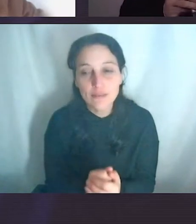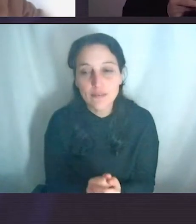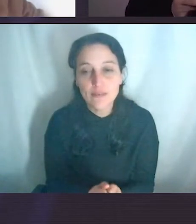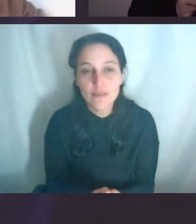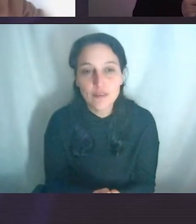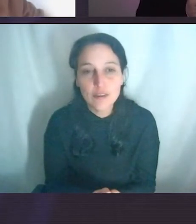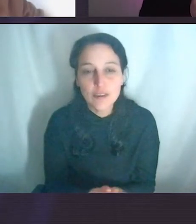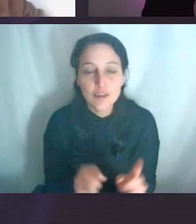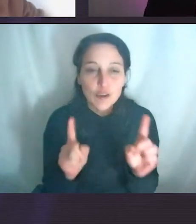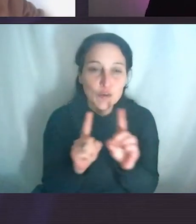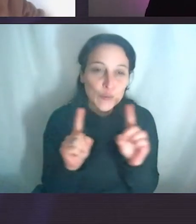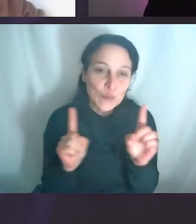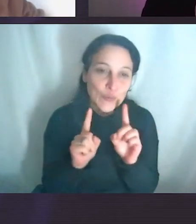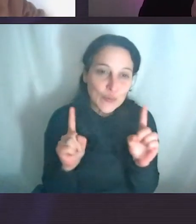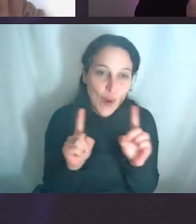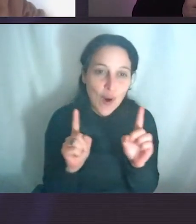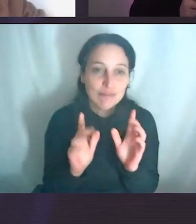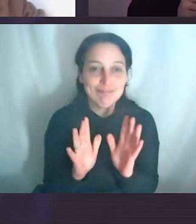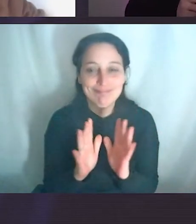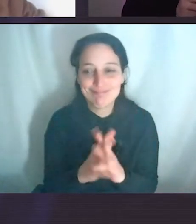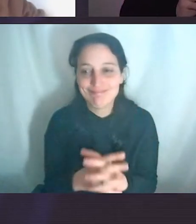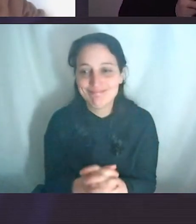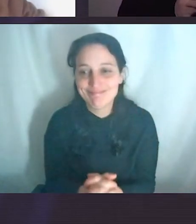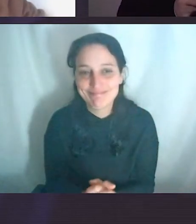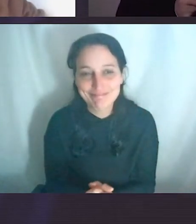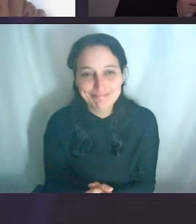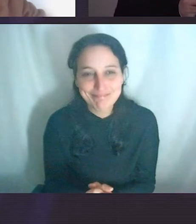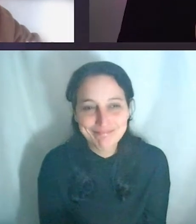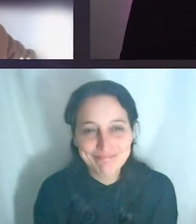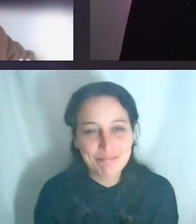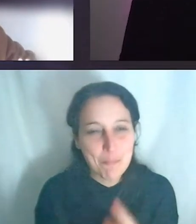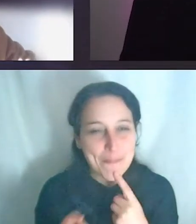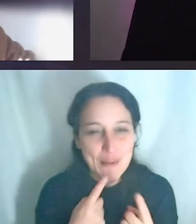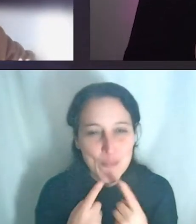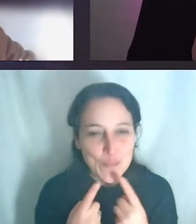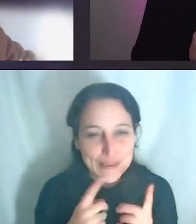No, creo que no. No sé si hay más preguntas por ahí.